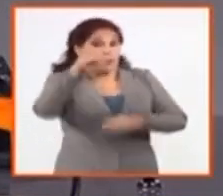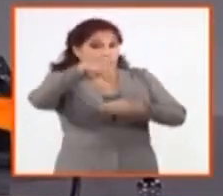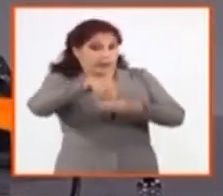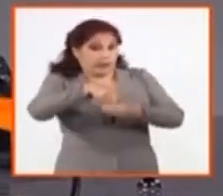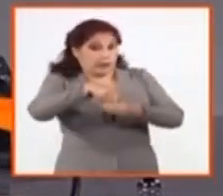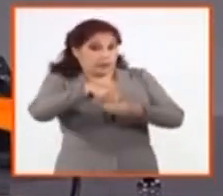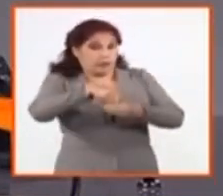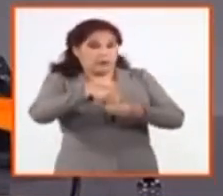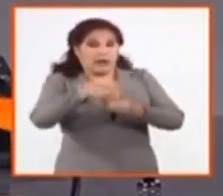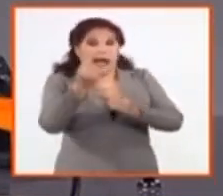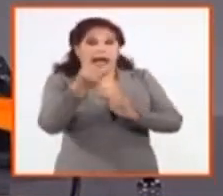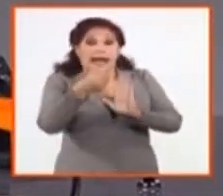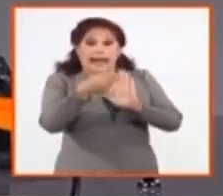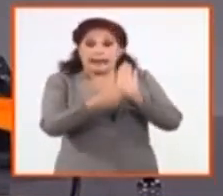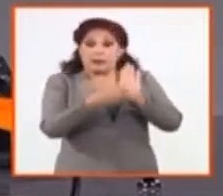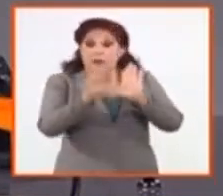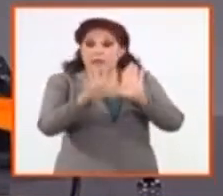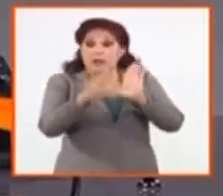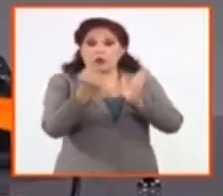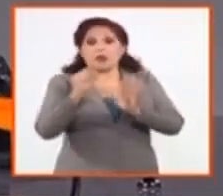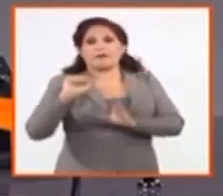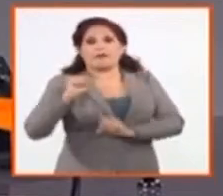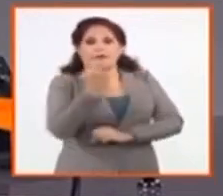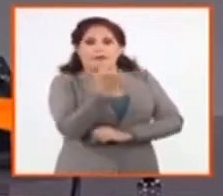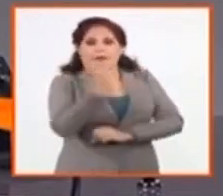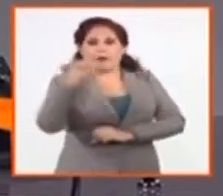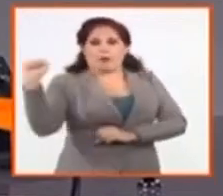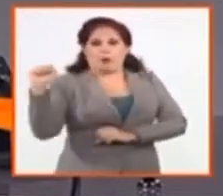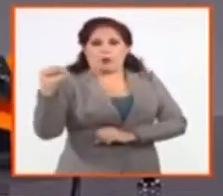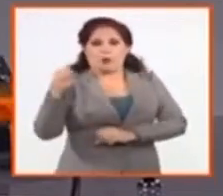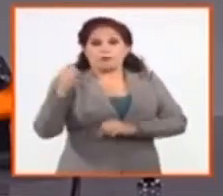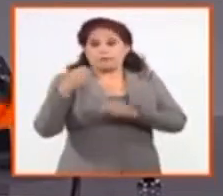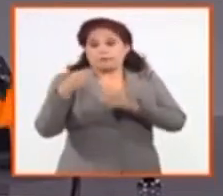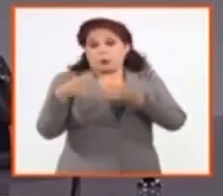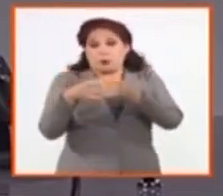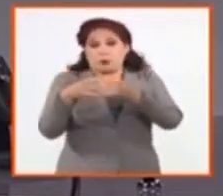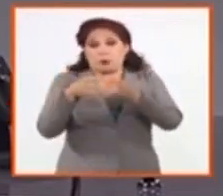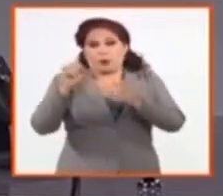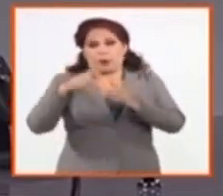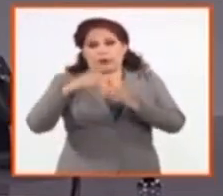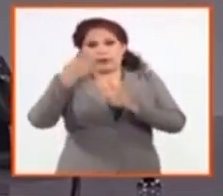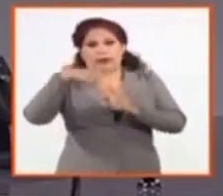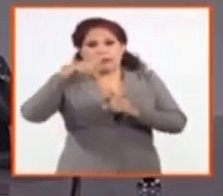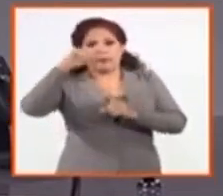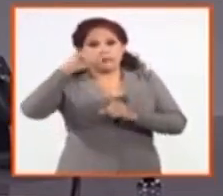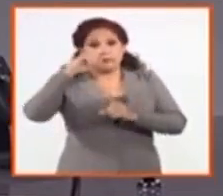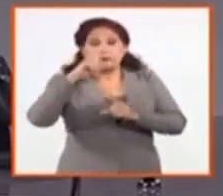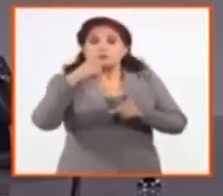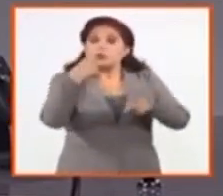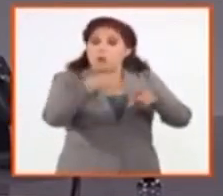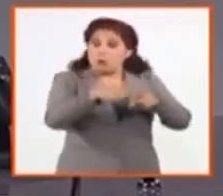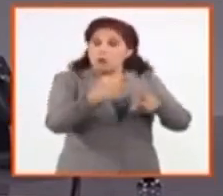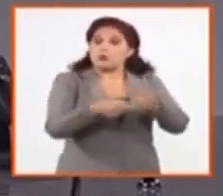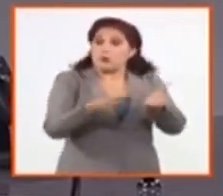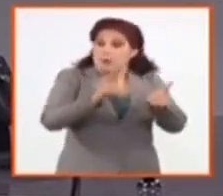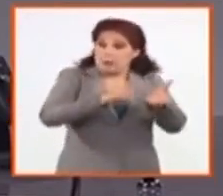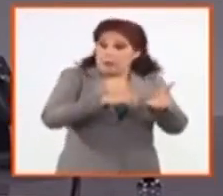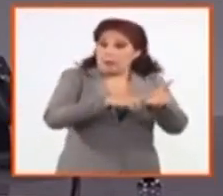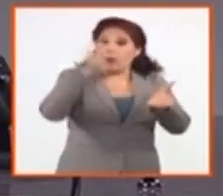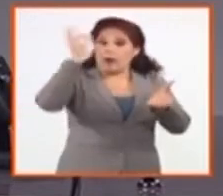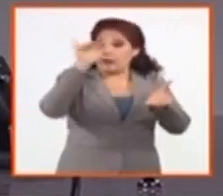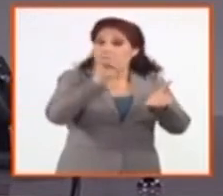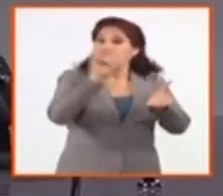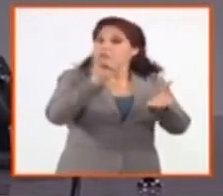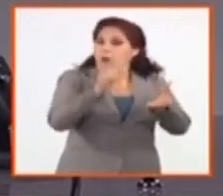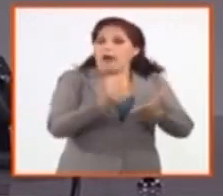5 de la OTAN para apoyar a un país que ha sido atacado por los demás miembros. O sea que en el